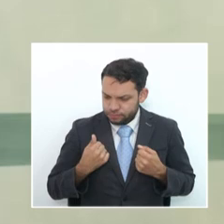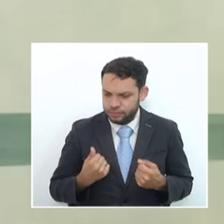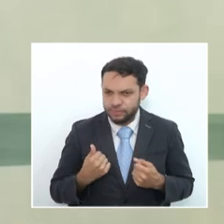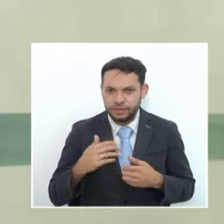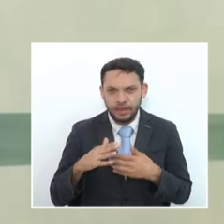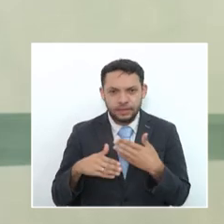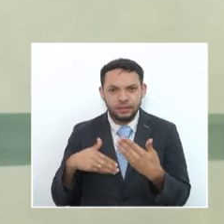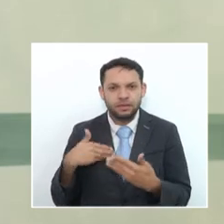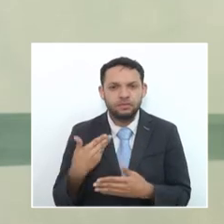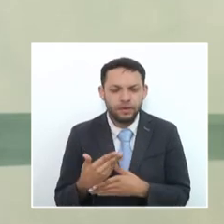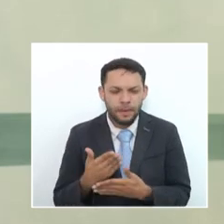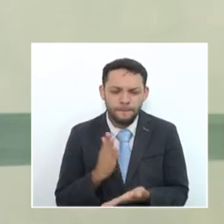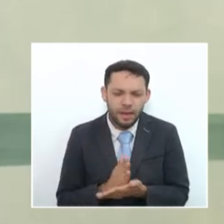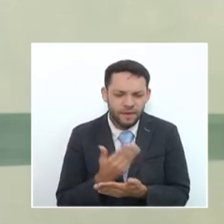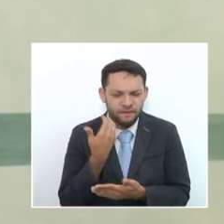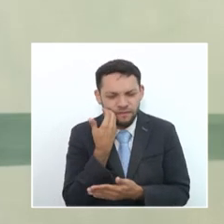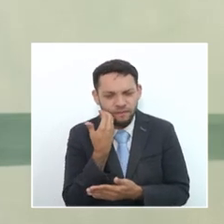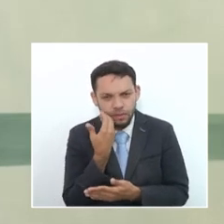adelante